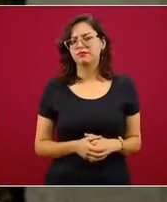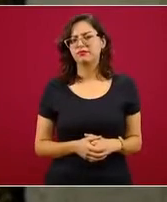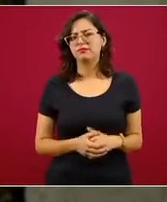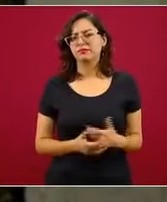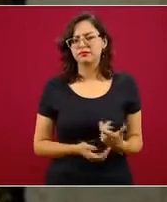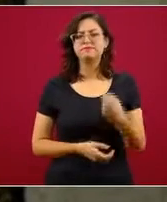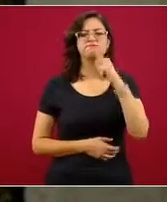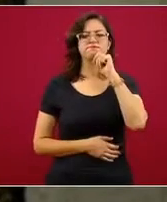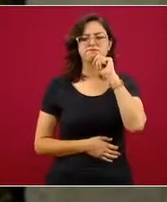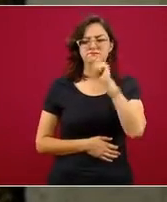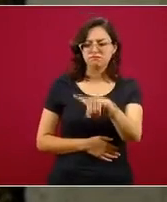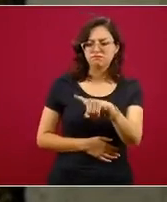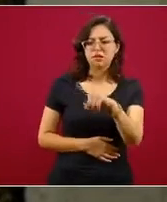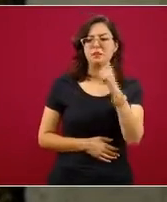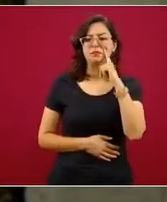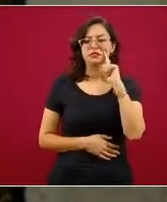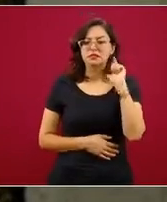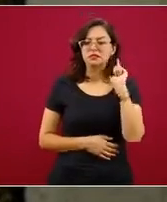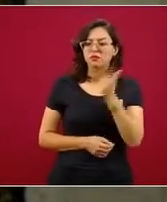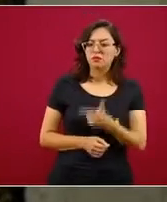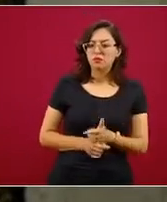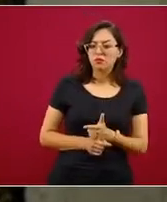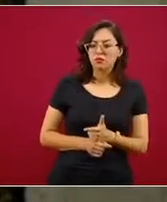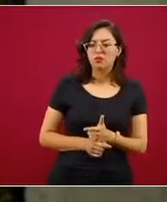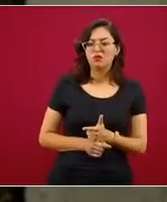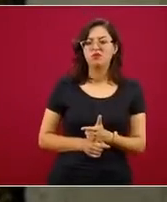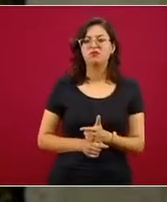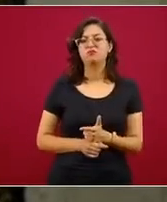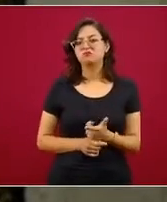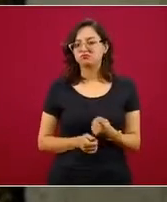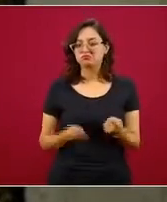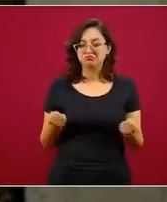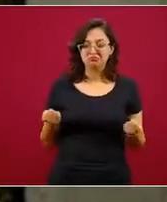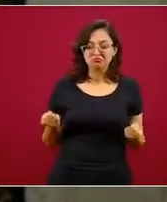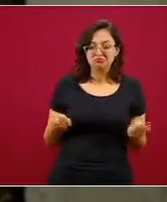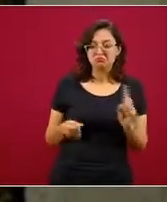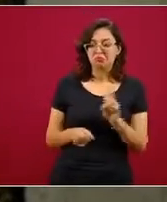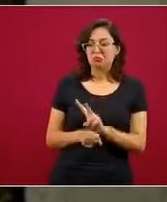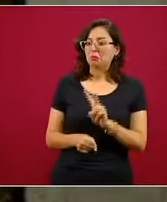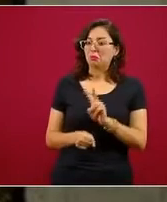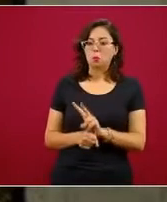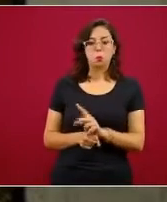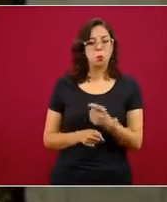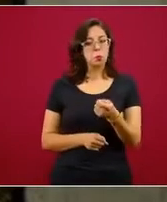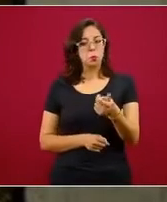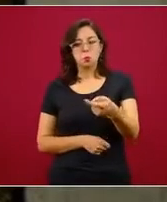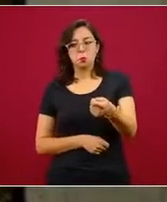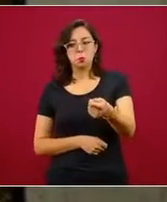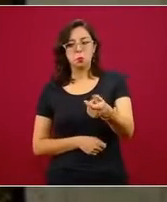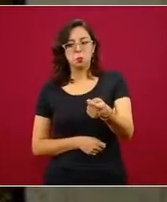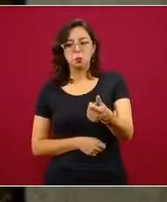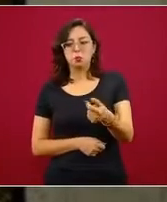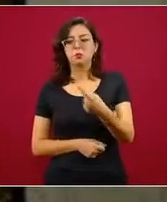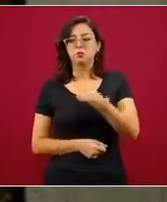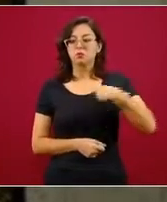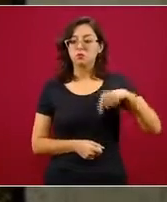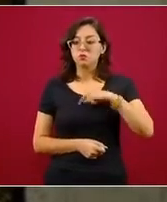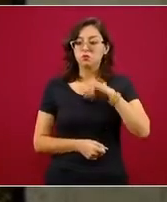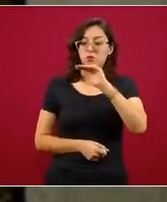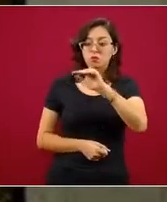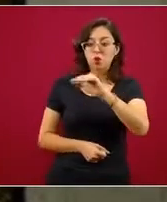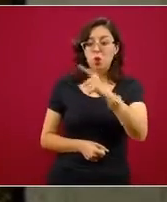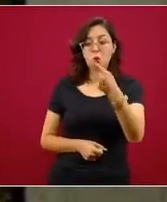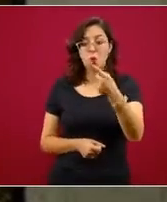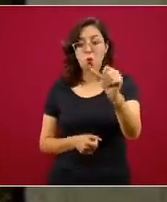También nos percatamos de que hay un escaso control e inspección sobre este asunto. De hecho, llevamos un mes solicitando una